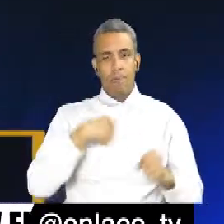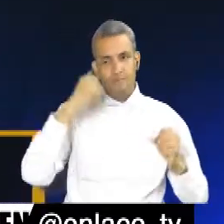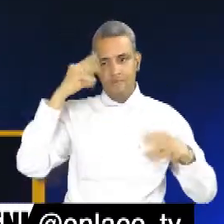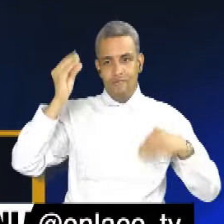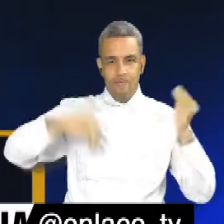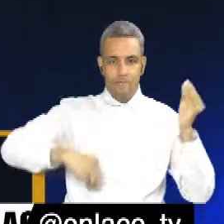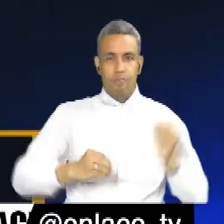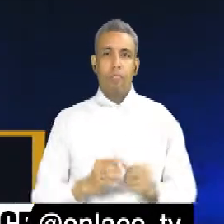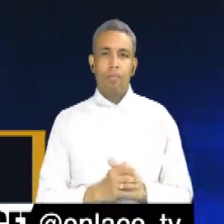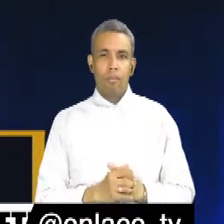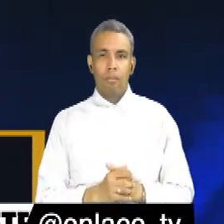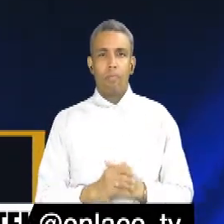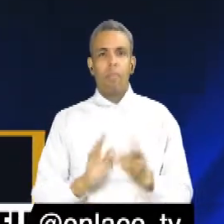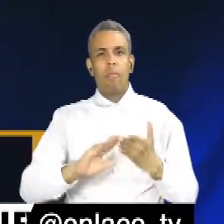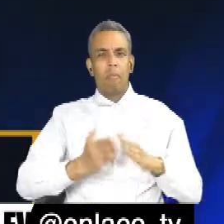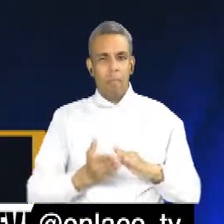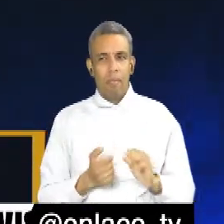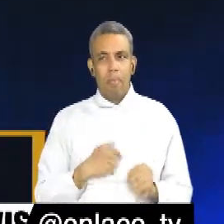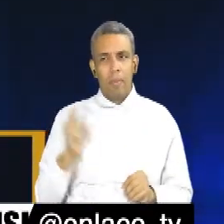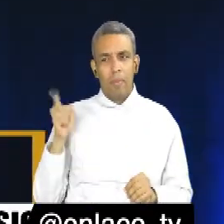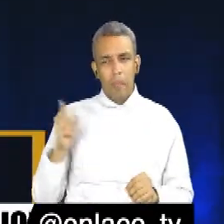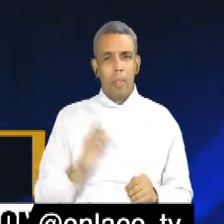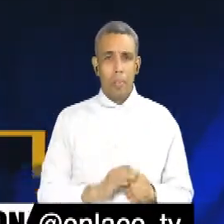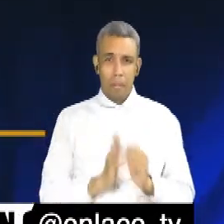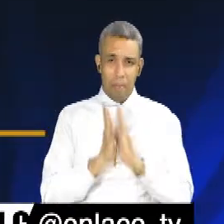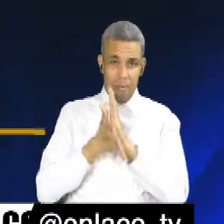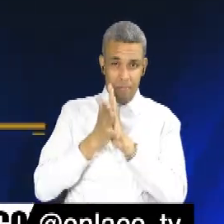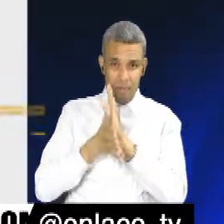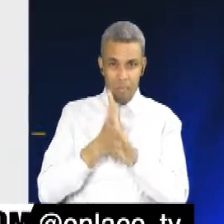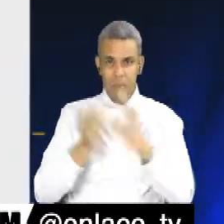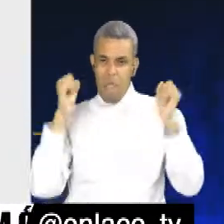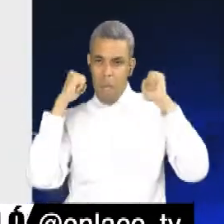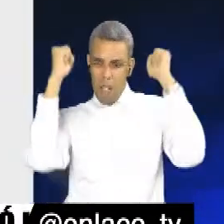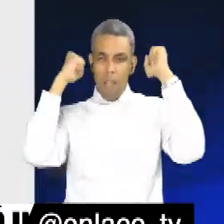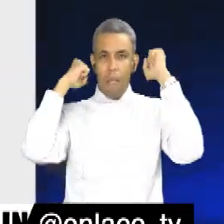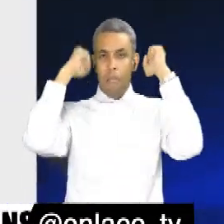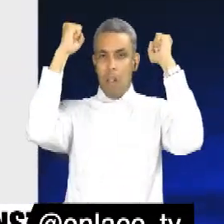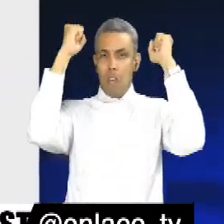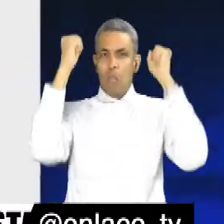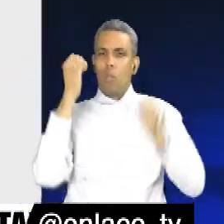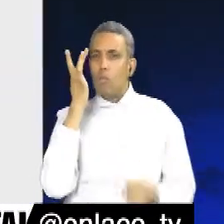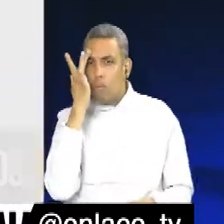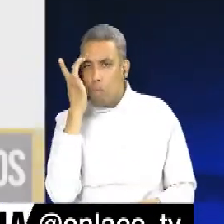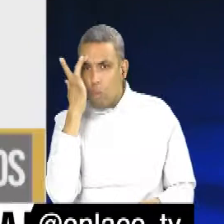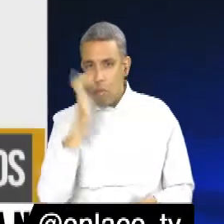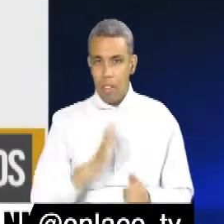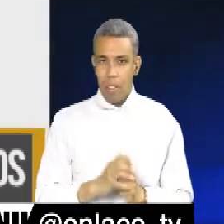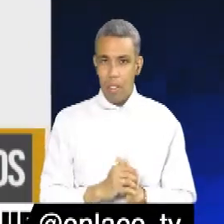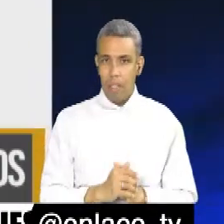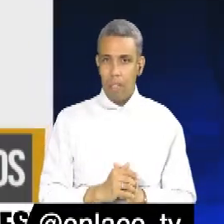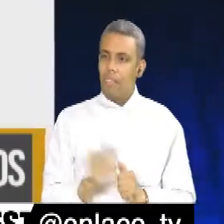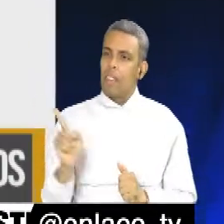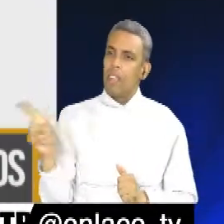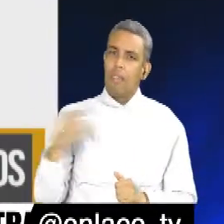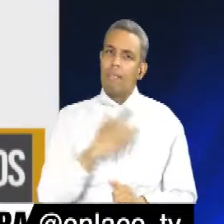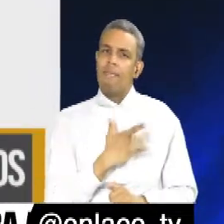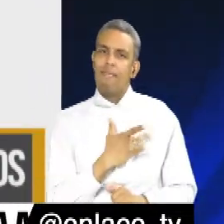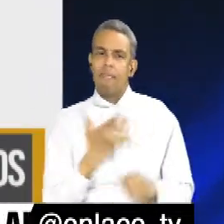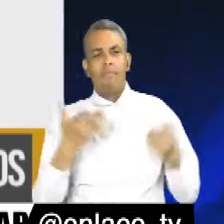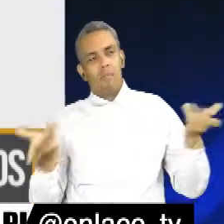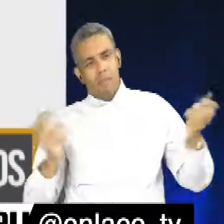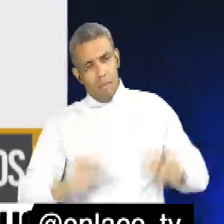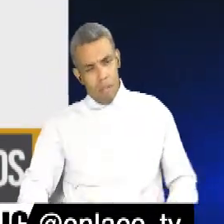escrito, la comunidad de Yariguí, Cantagallo y Provincia se encuentran en cese de actividades por temas relacionados con la vinculación de mano de obra para el